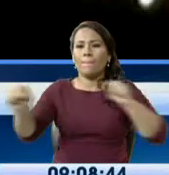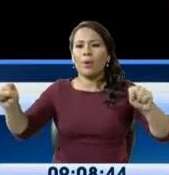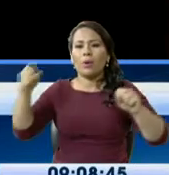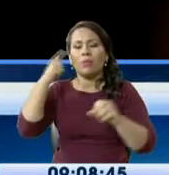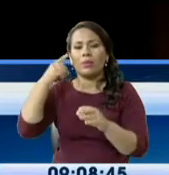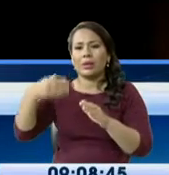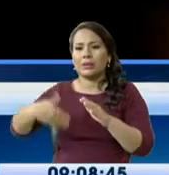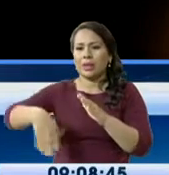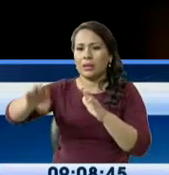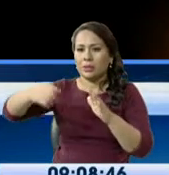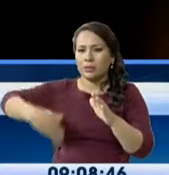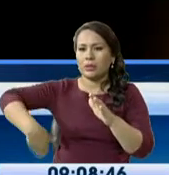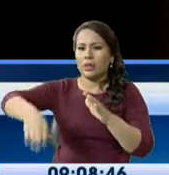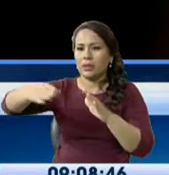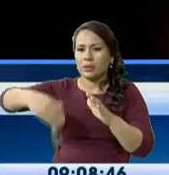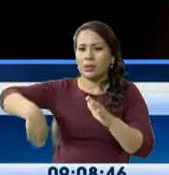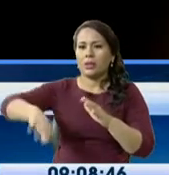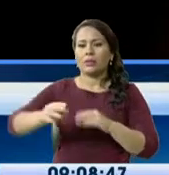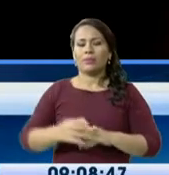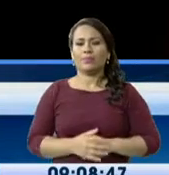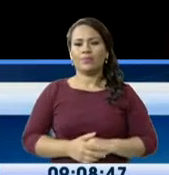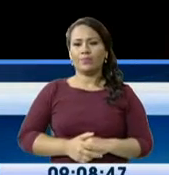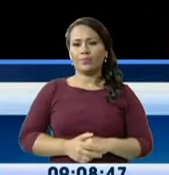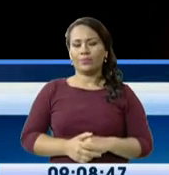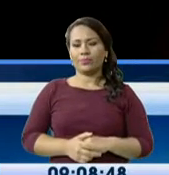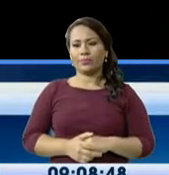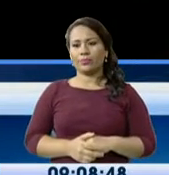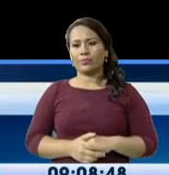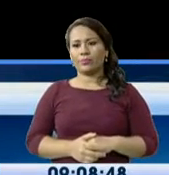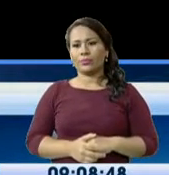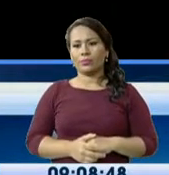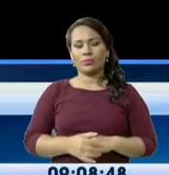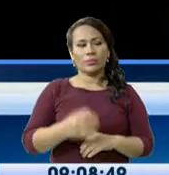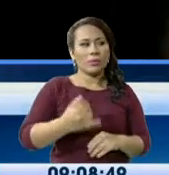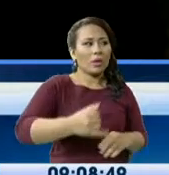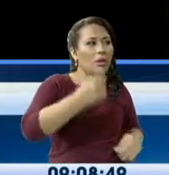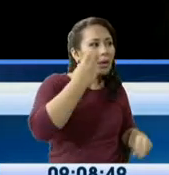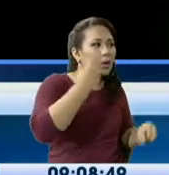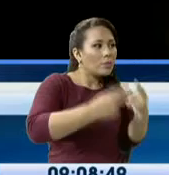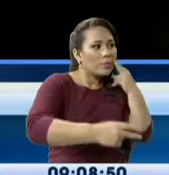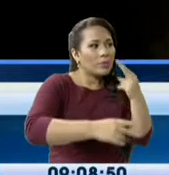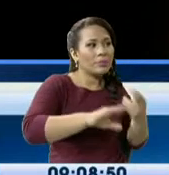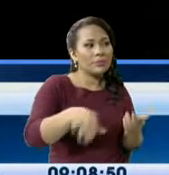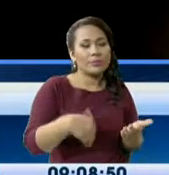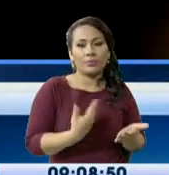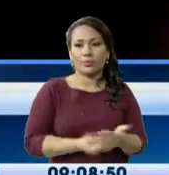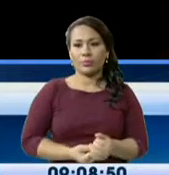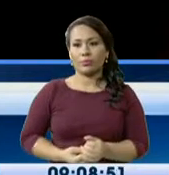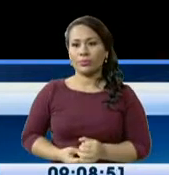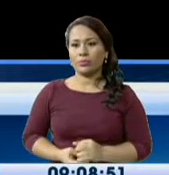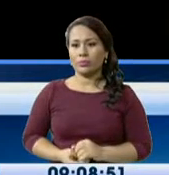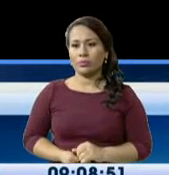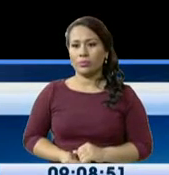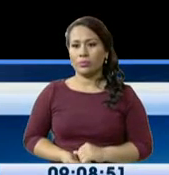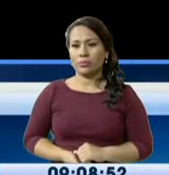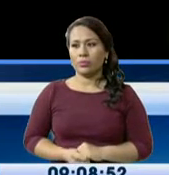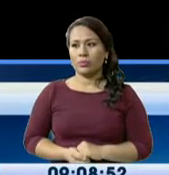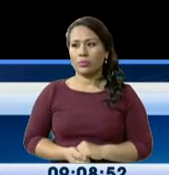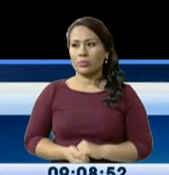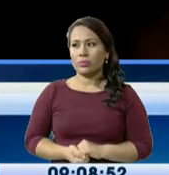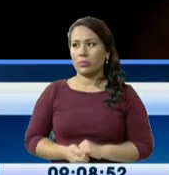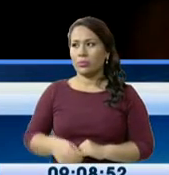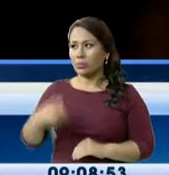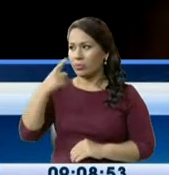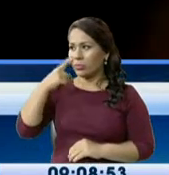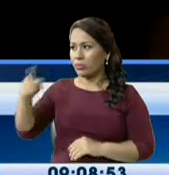por acá adelante. No. Claro, me doy cuenta de eso. Señora, usted es vecina, ¿no? Sí, yo soy la vecina. Señora, ¿cómo fue ese momento